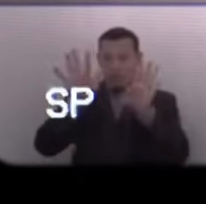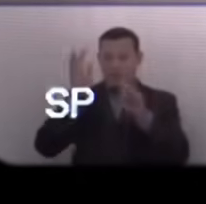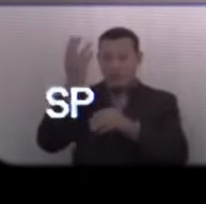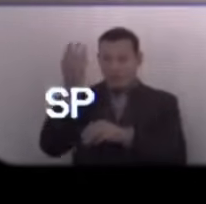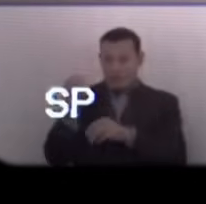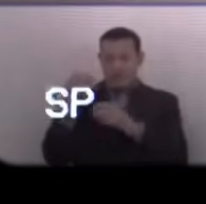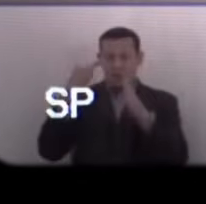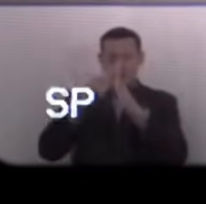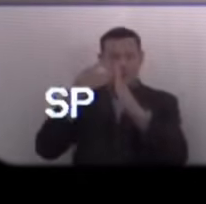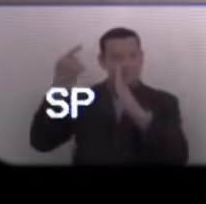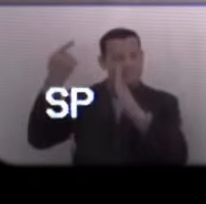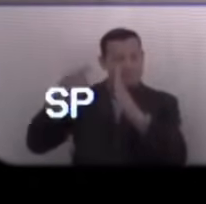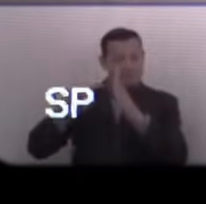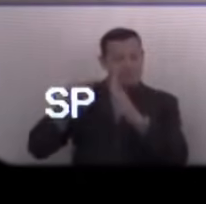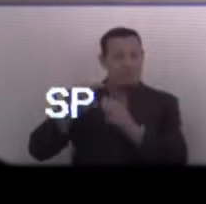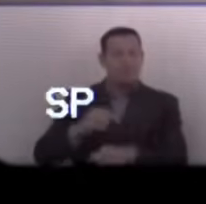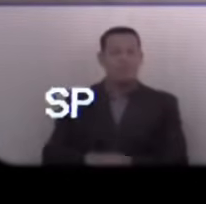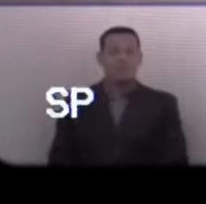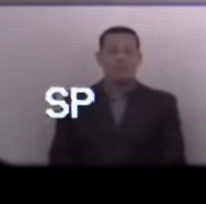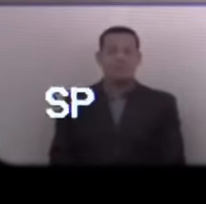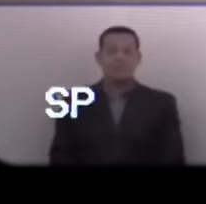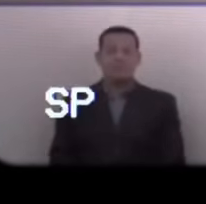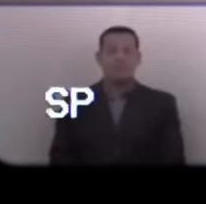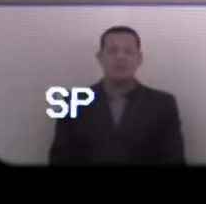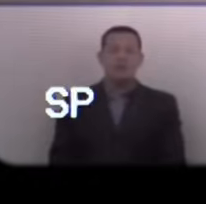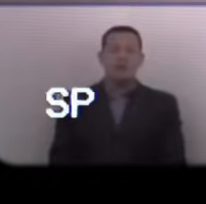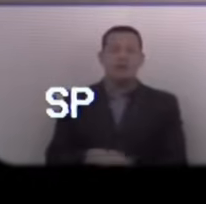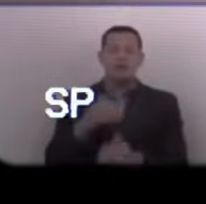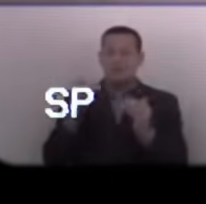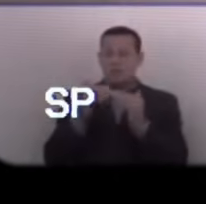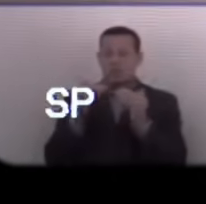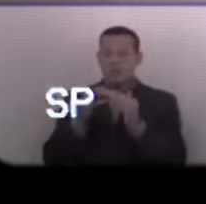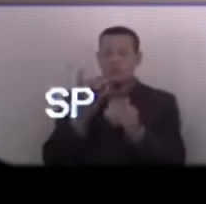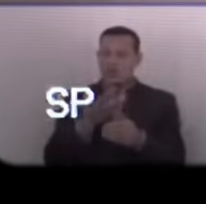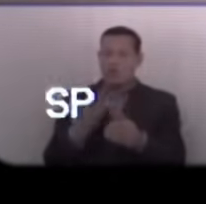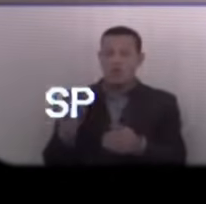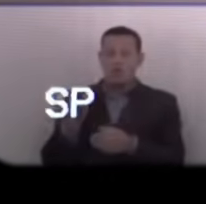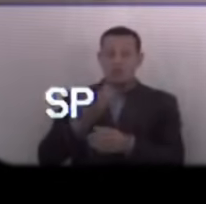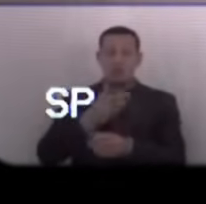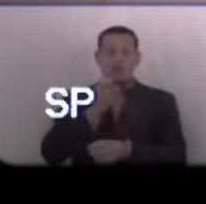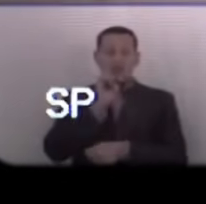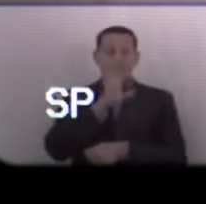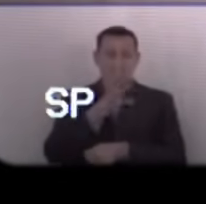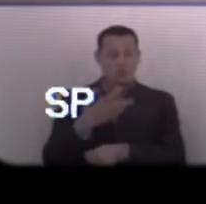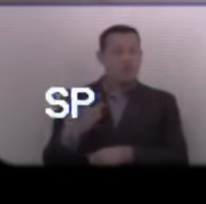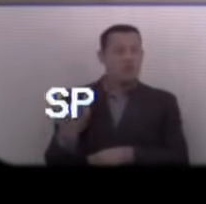hablado de régimen de excepción. Cuando hablamos también que nosotros